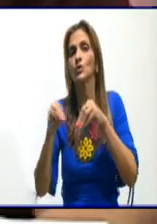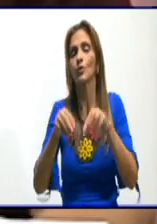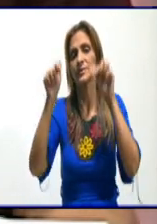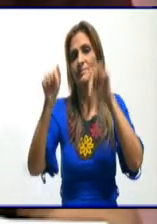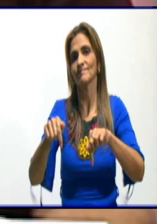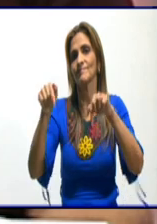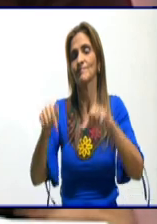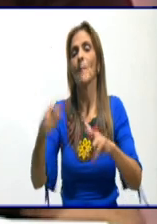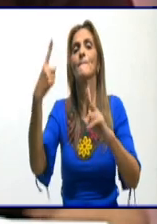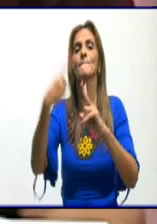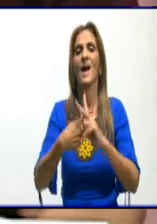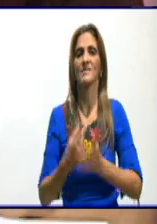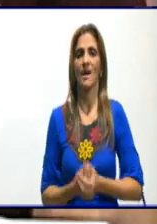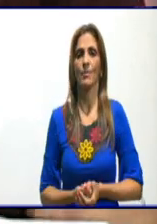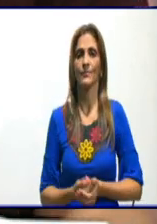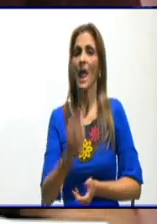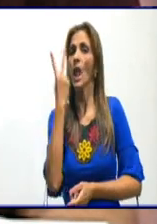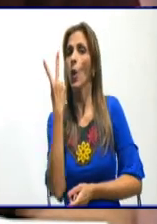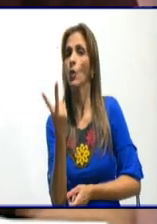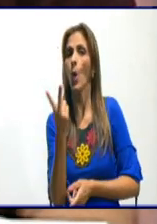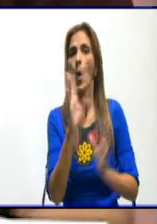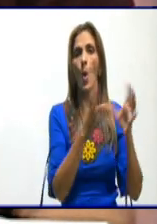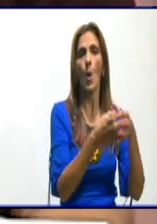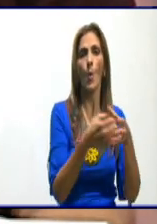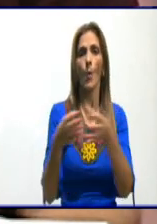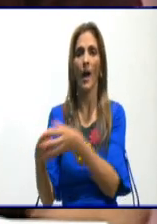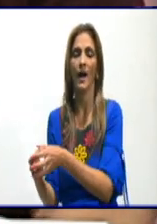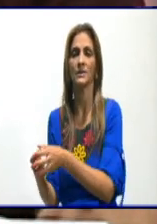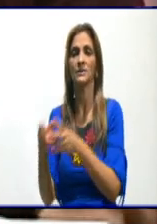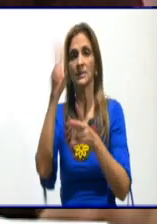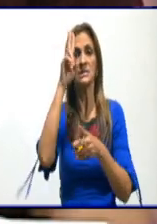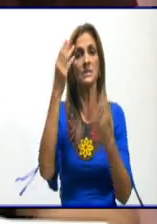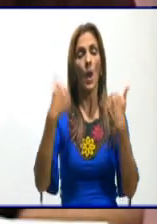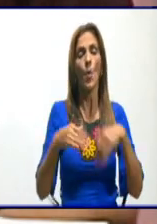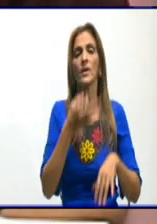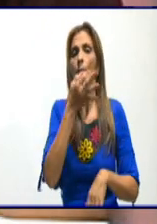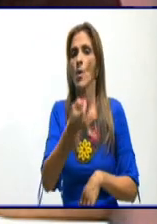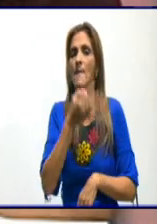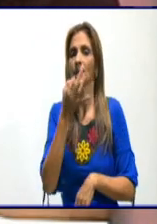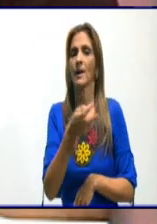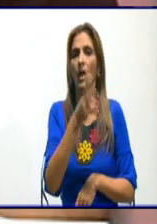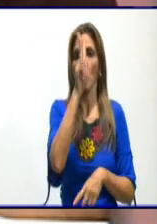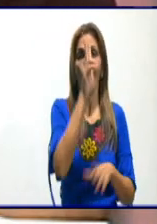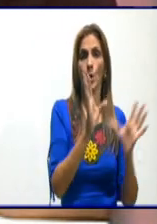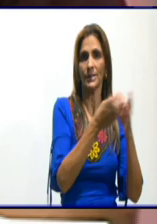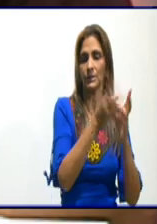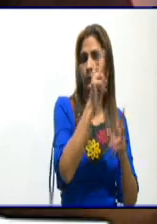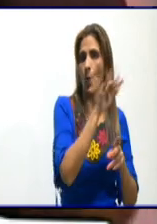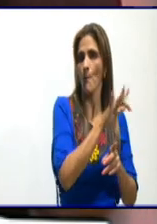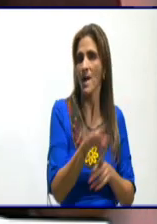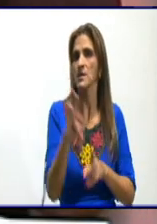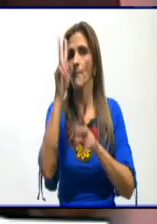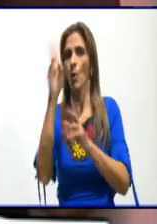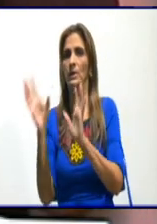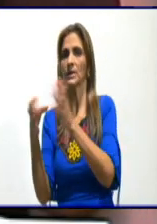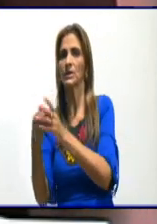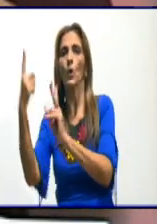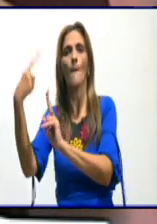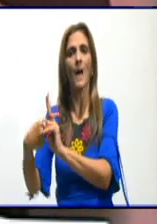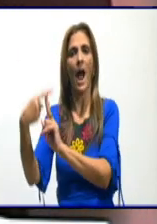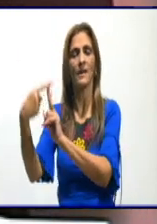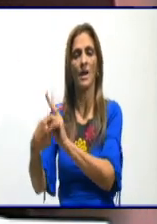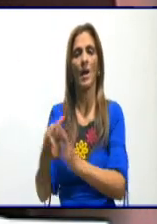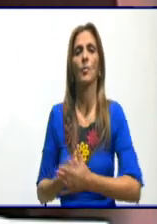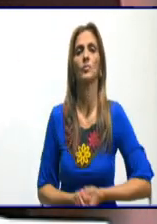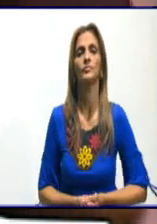las áreas de salud fundamental, Vallejo, como decía Kenia, y Bayamo Este. Gracias, doctor, por toda esta explicación.